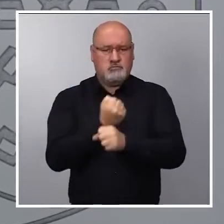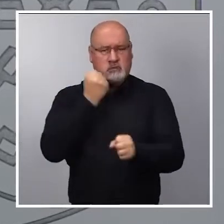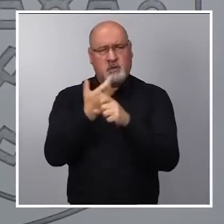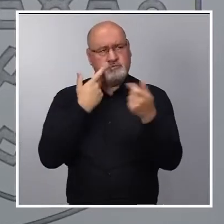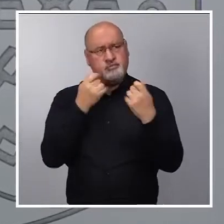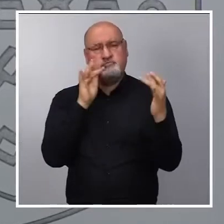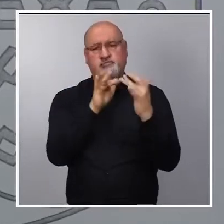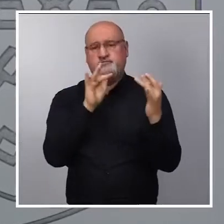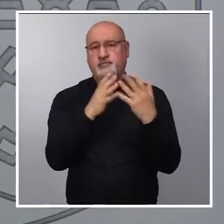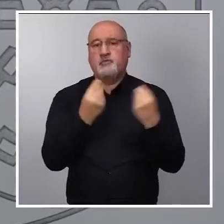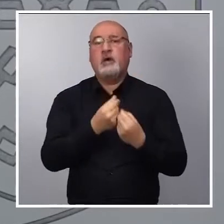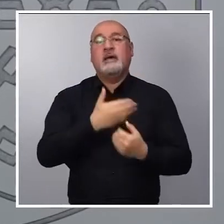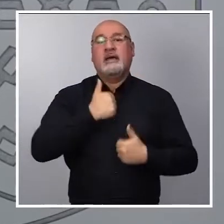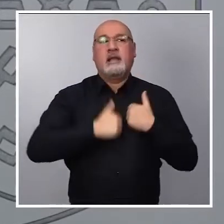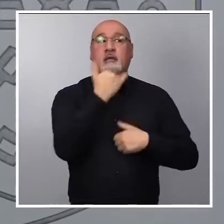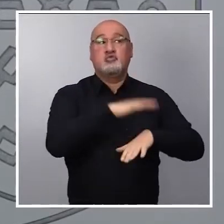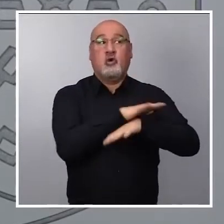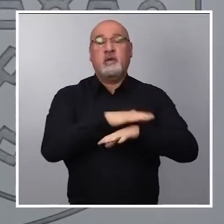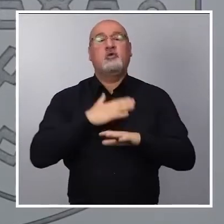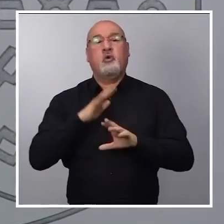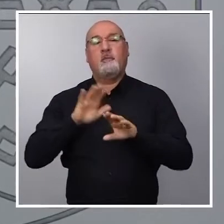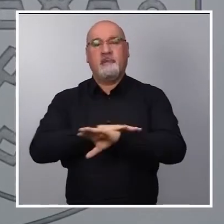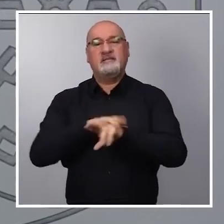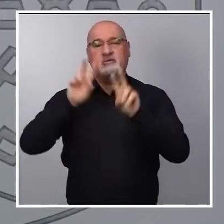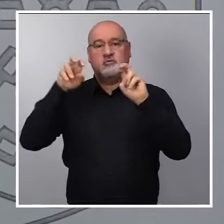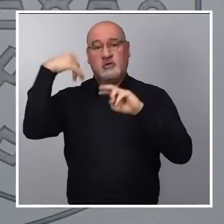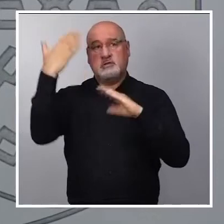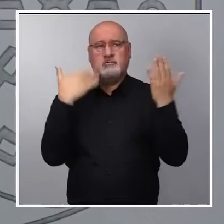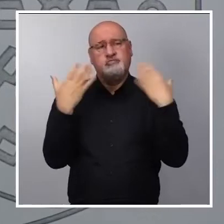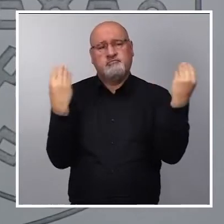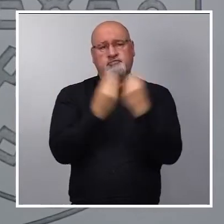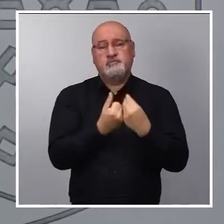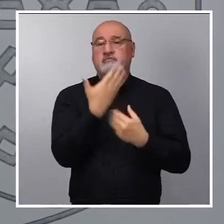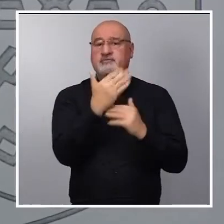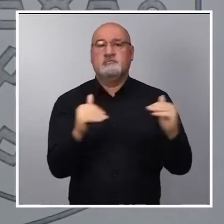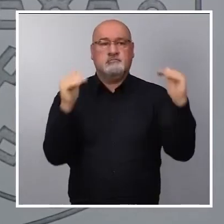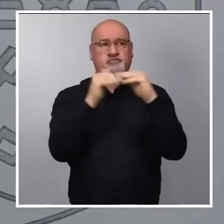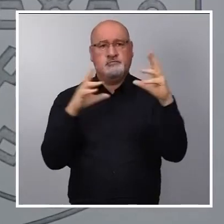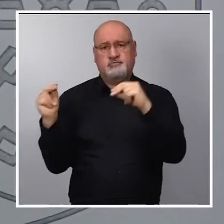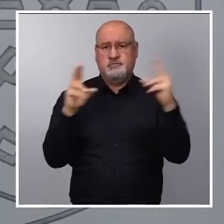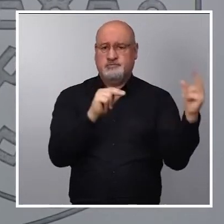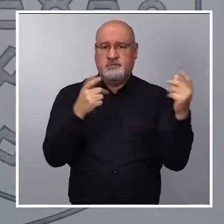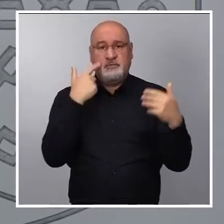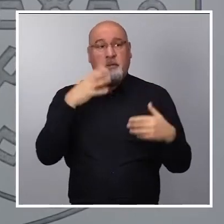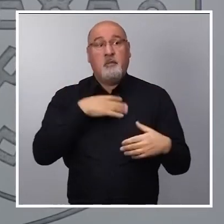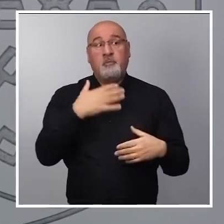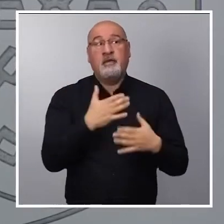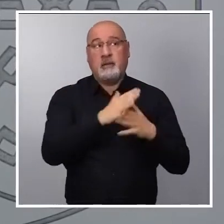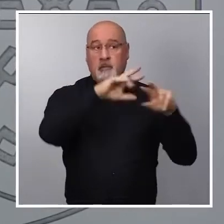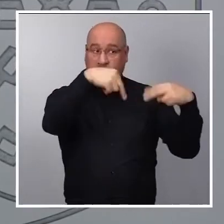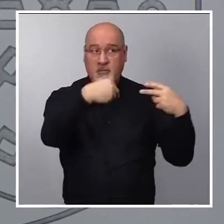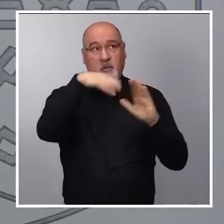o Goberno de Canadá. Estamos hablando con a súa homóloga para que podamos, unha vez lo permitan as condiciones